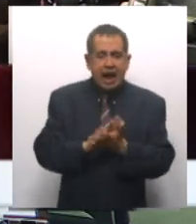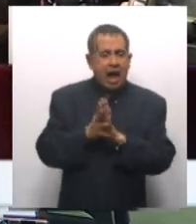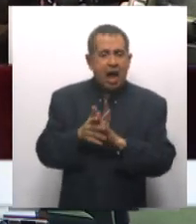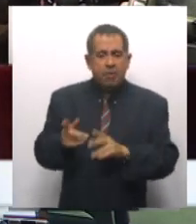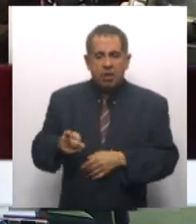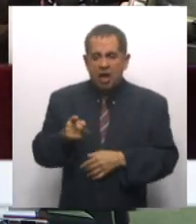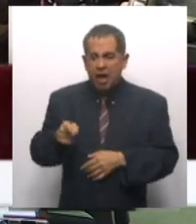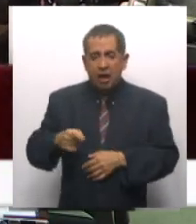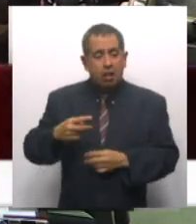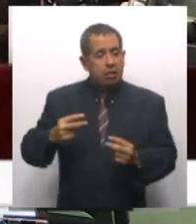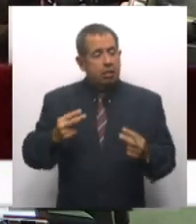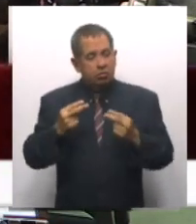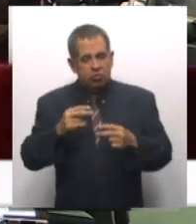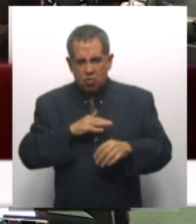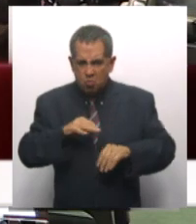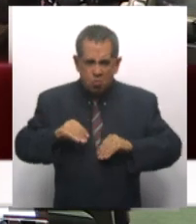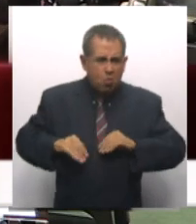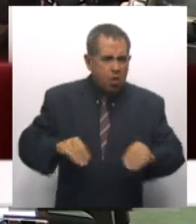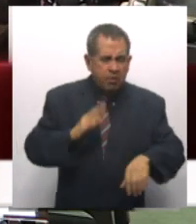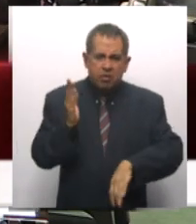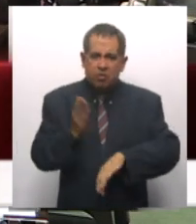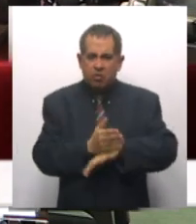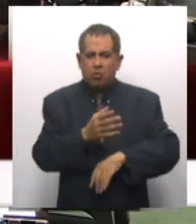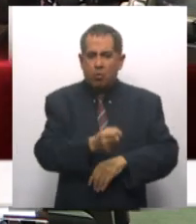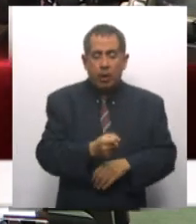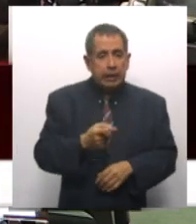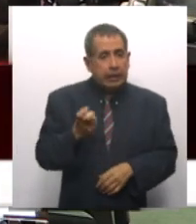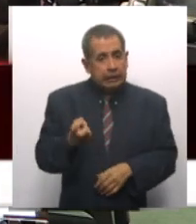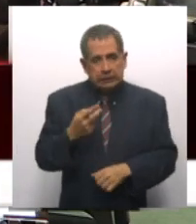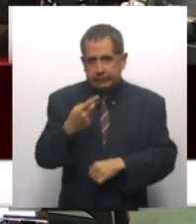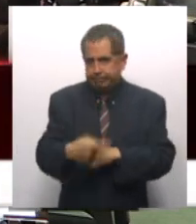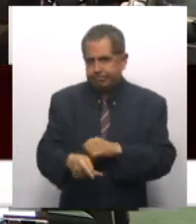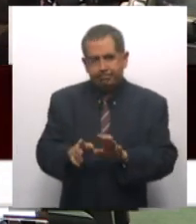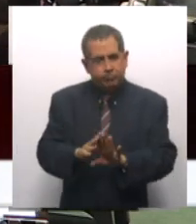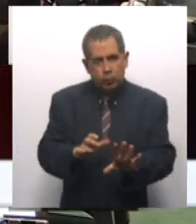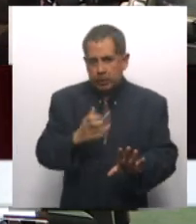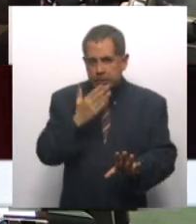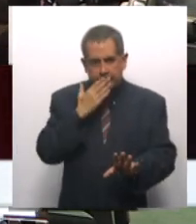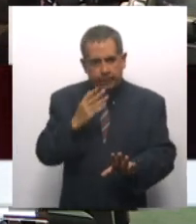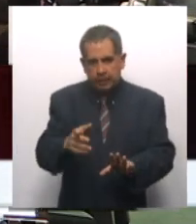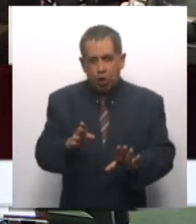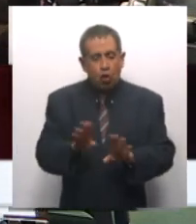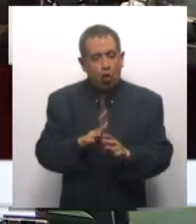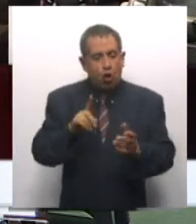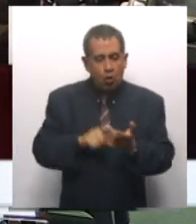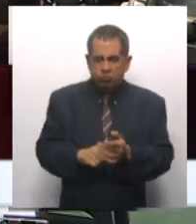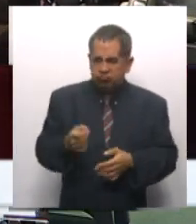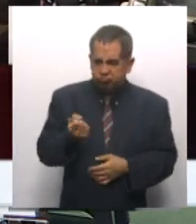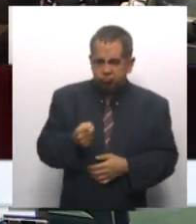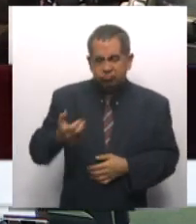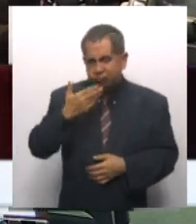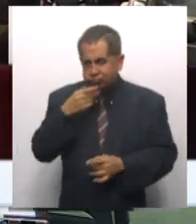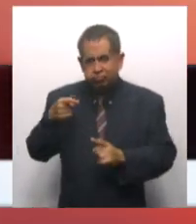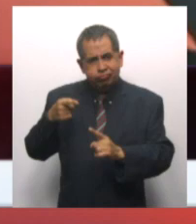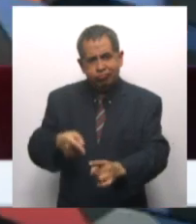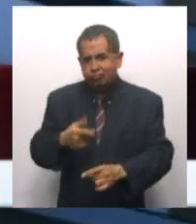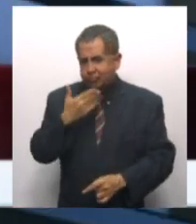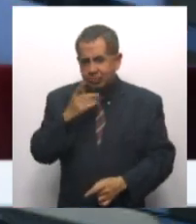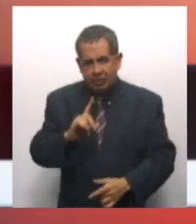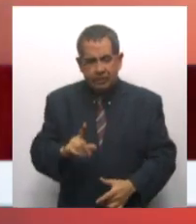entidad protagónica y operativa. Lo anterior arriesga de manera importante la eficacia de sus tareas